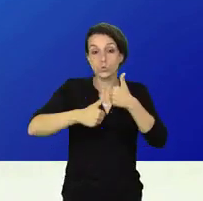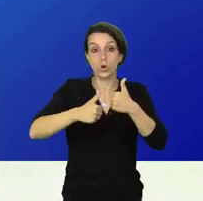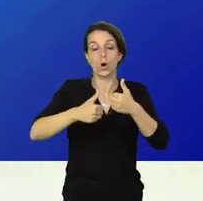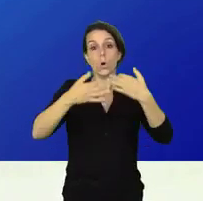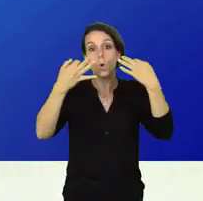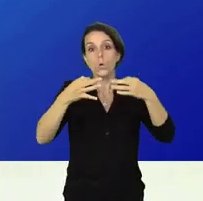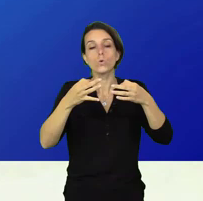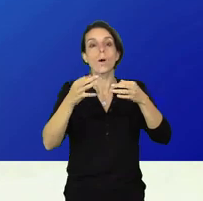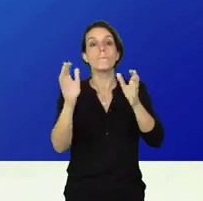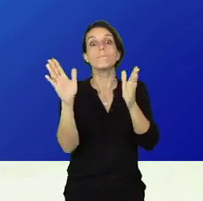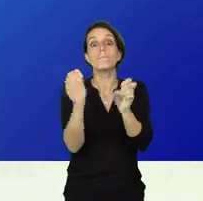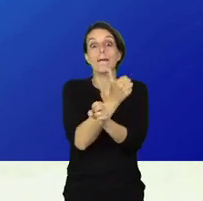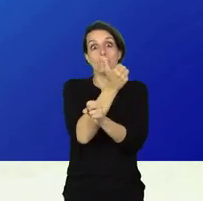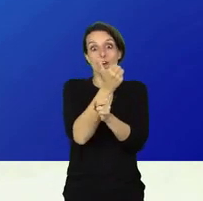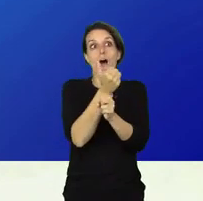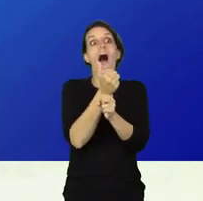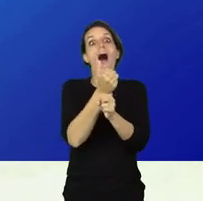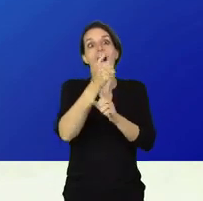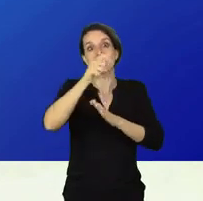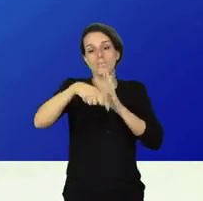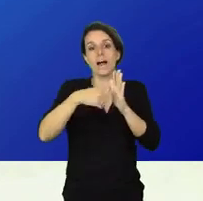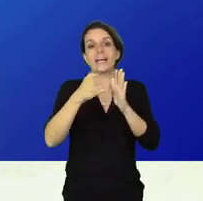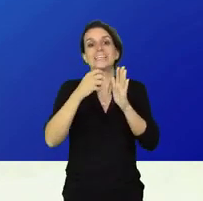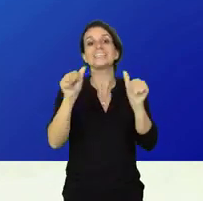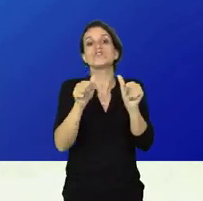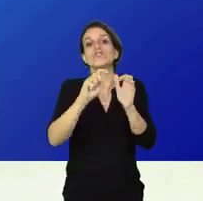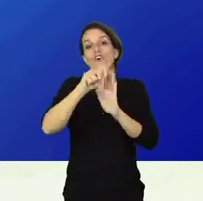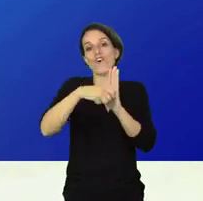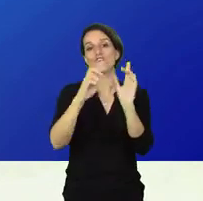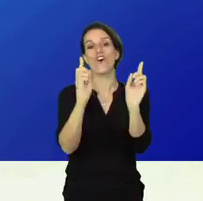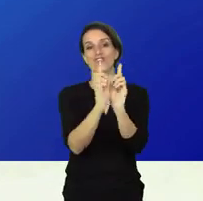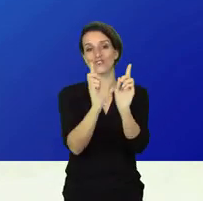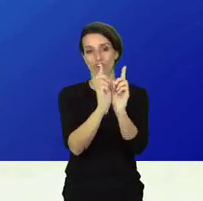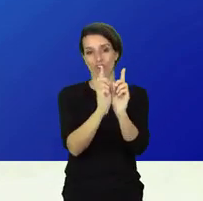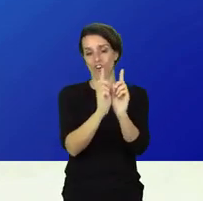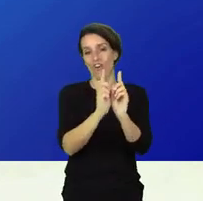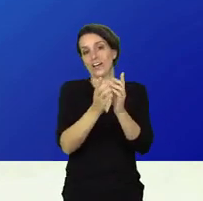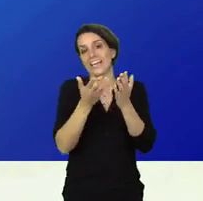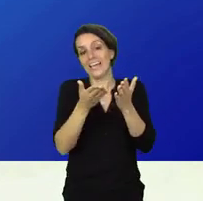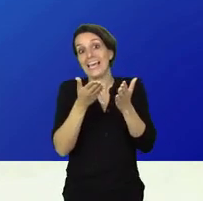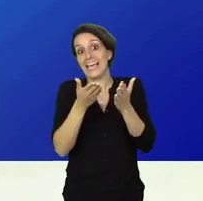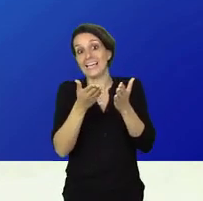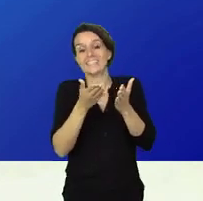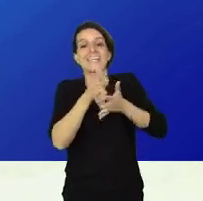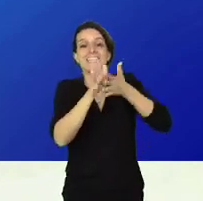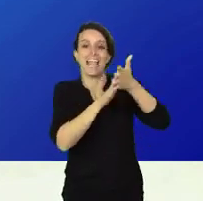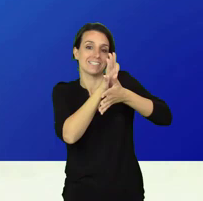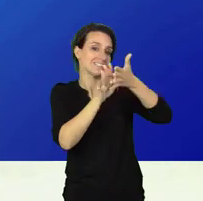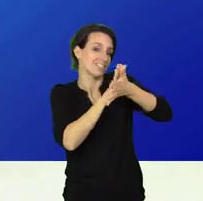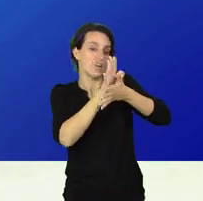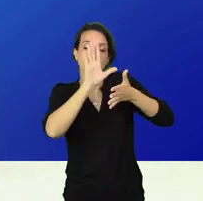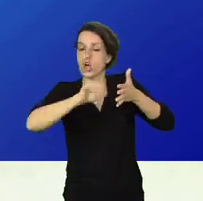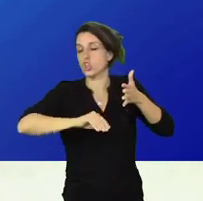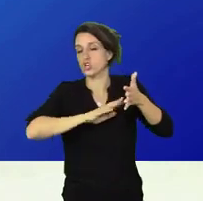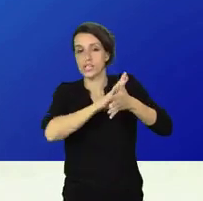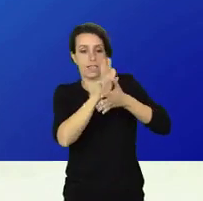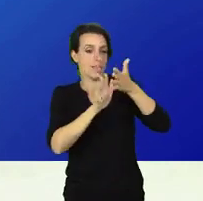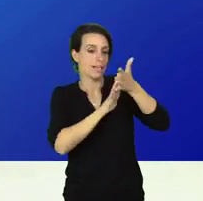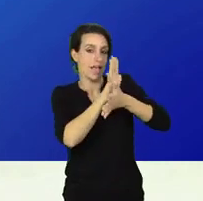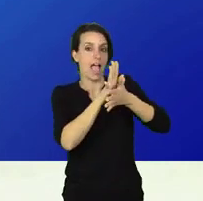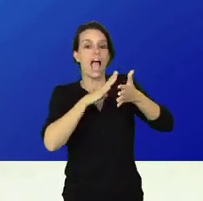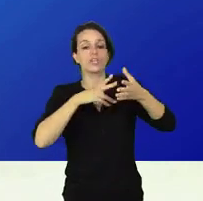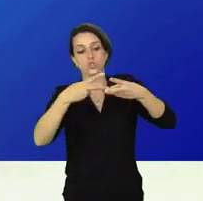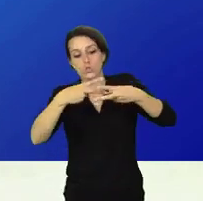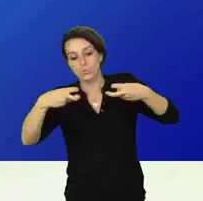guión recibió un premio para poder filmarse, entonces hizo un cortometraje que está básicamente hablado en lengua de señas y que